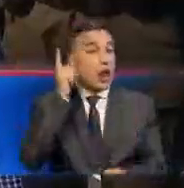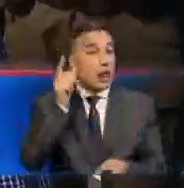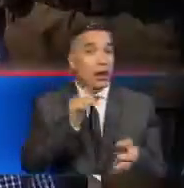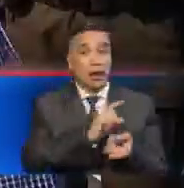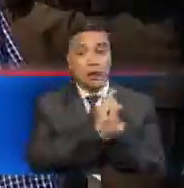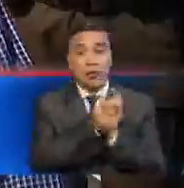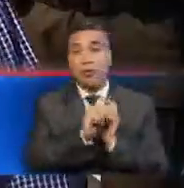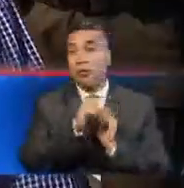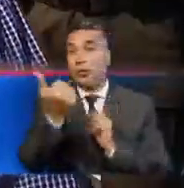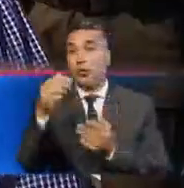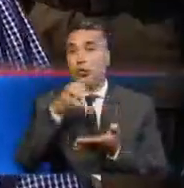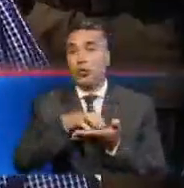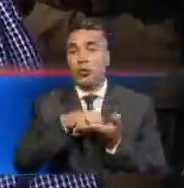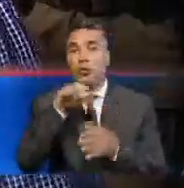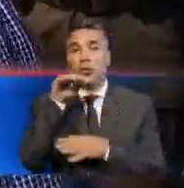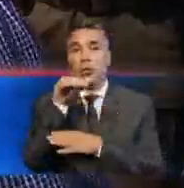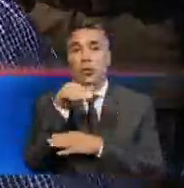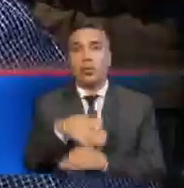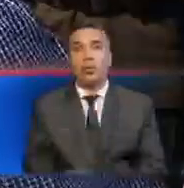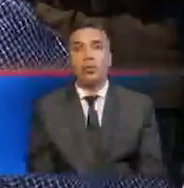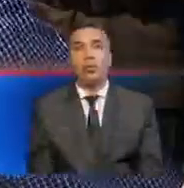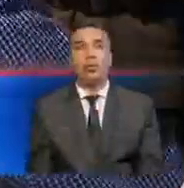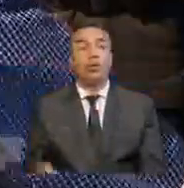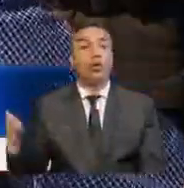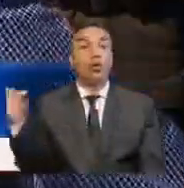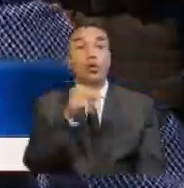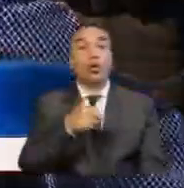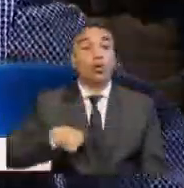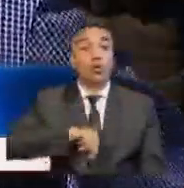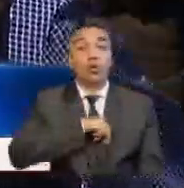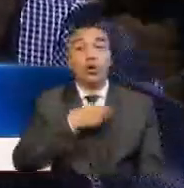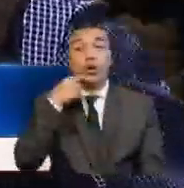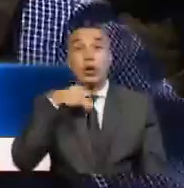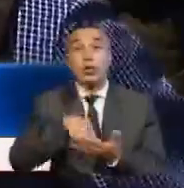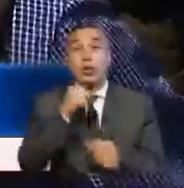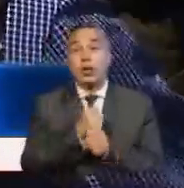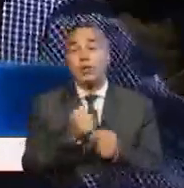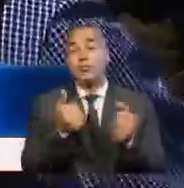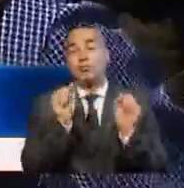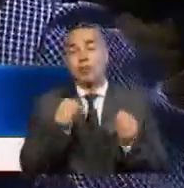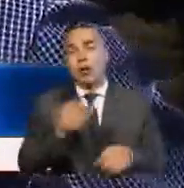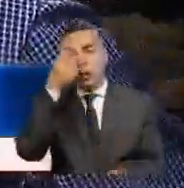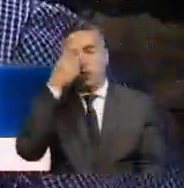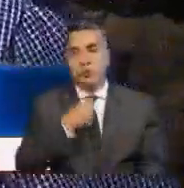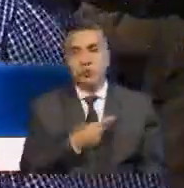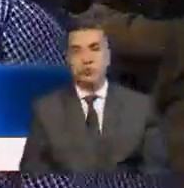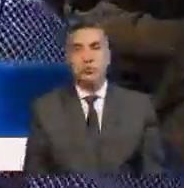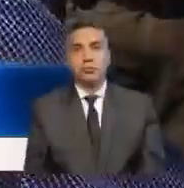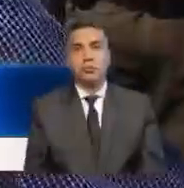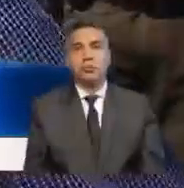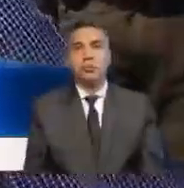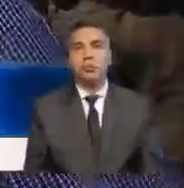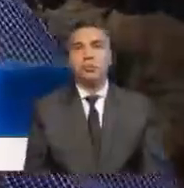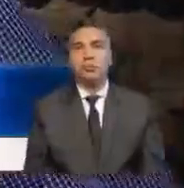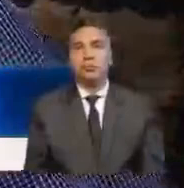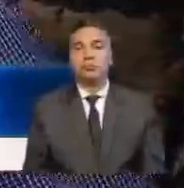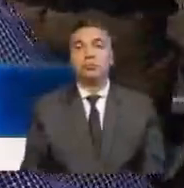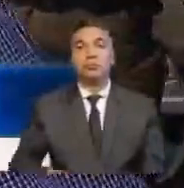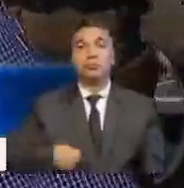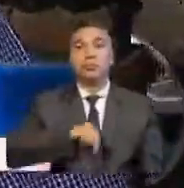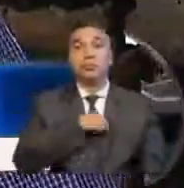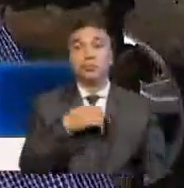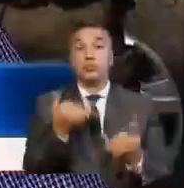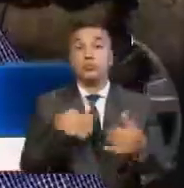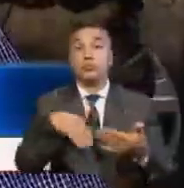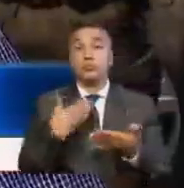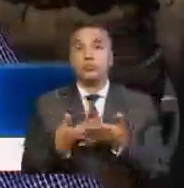estas bandas a otras provincias del país? Todo lo que tengamos que hacer. ¿Se podría habilitar la roca, por ejemplo? Está ya la parte baja. Vamos